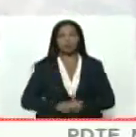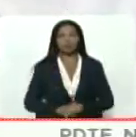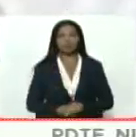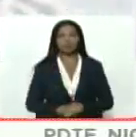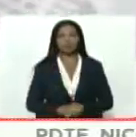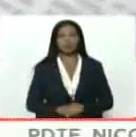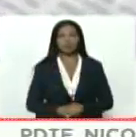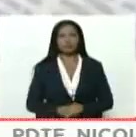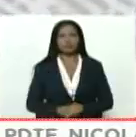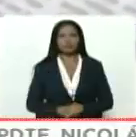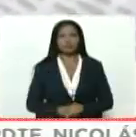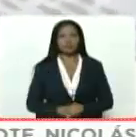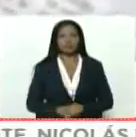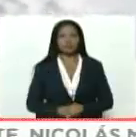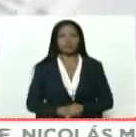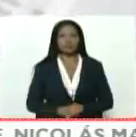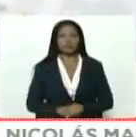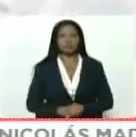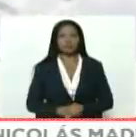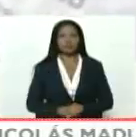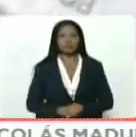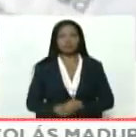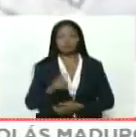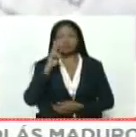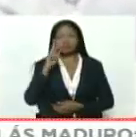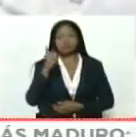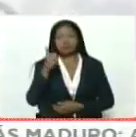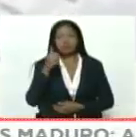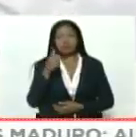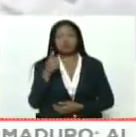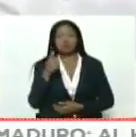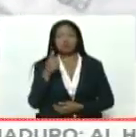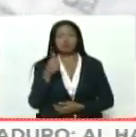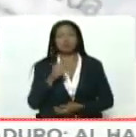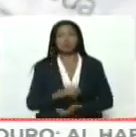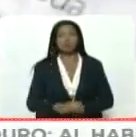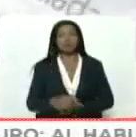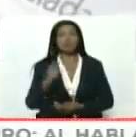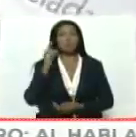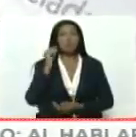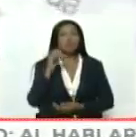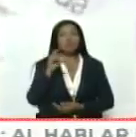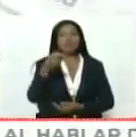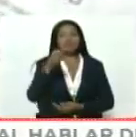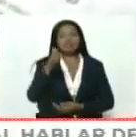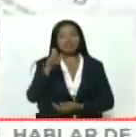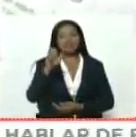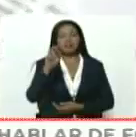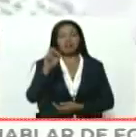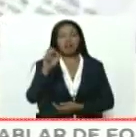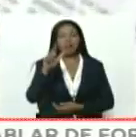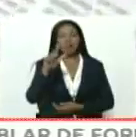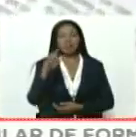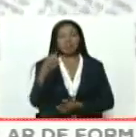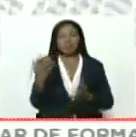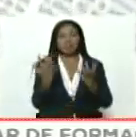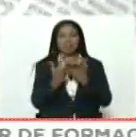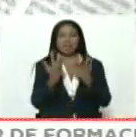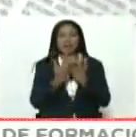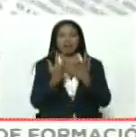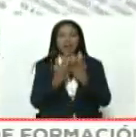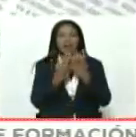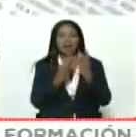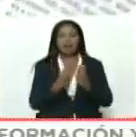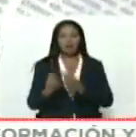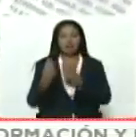Tiene buena diagramación. Acá está un artículo de Geraldina Colotti. Guerra económica provoca